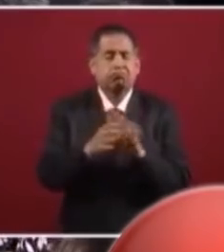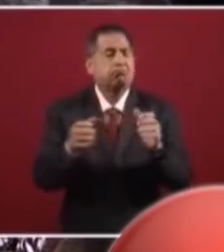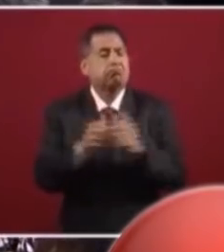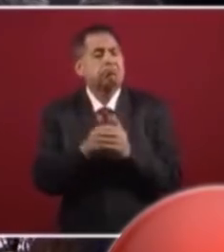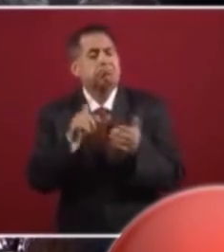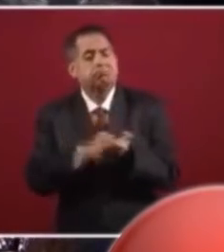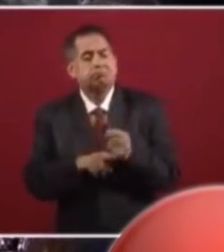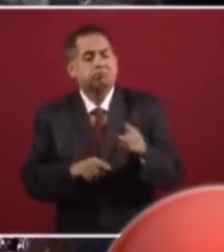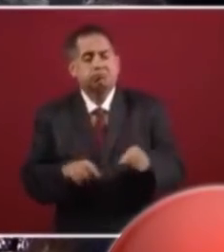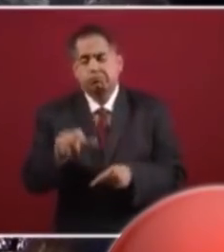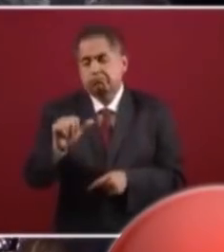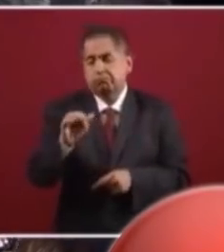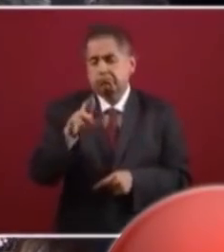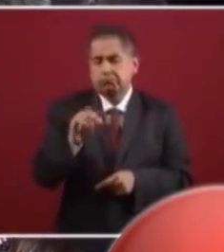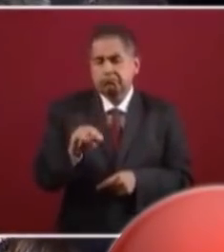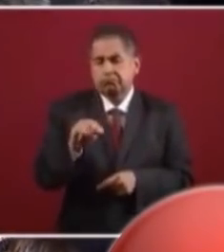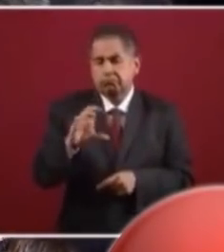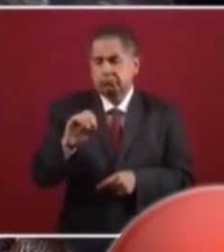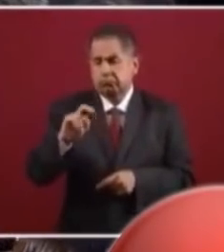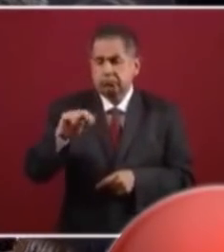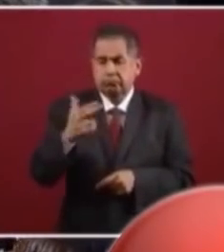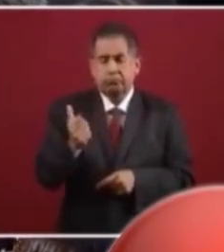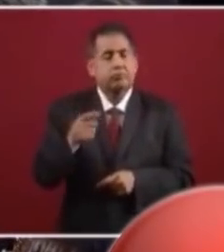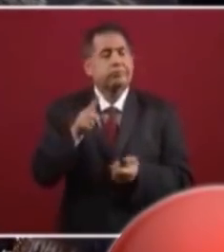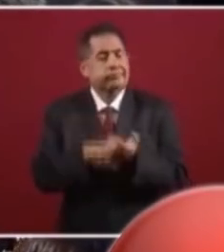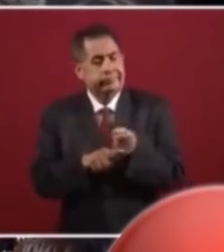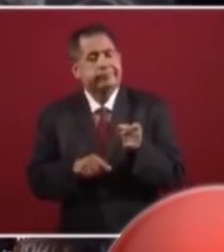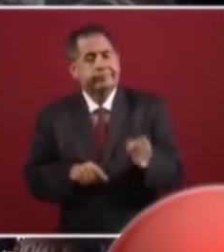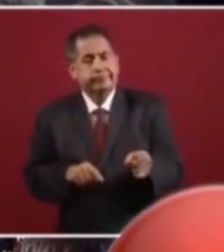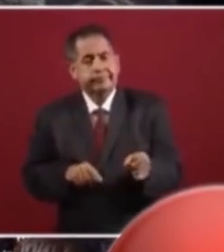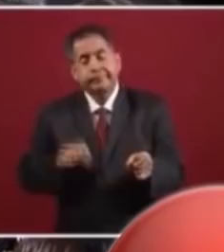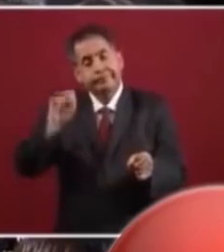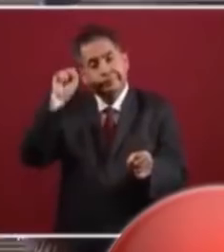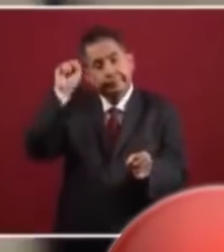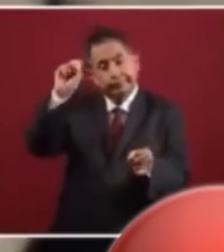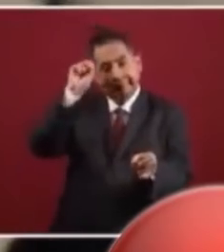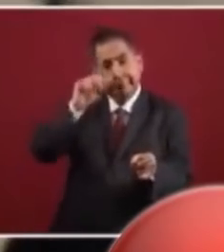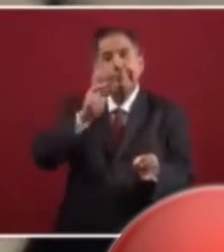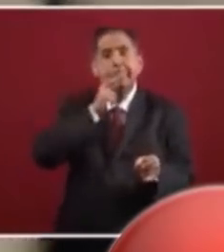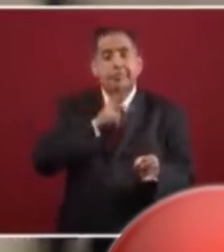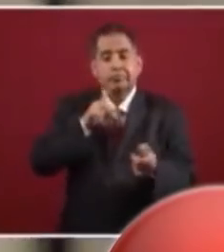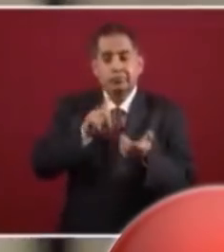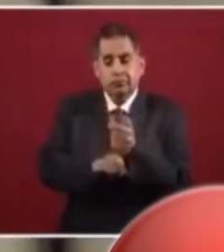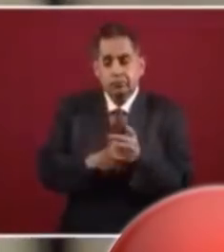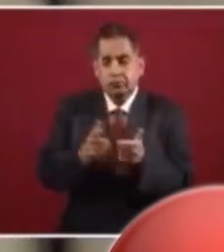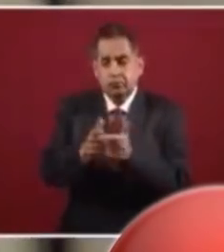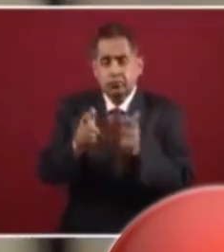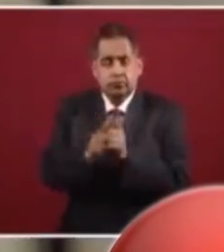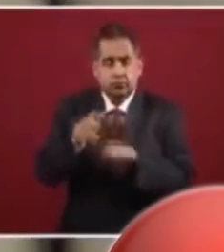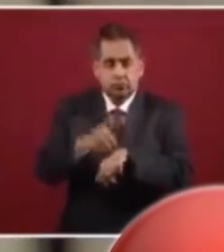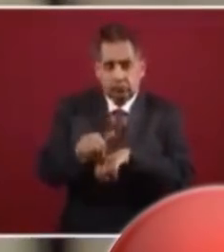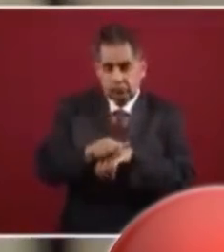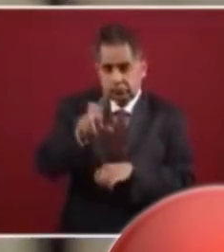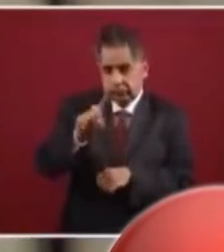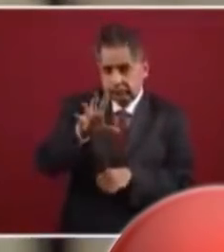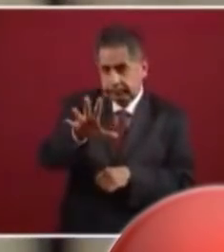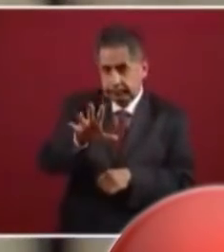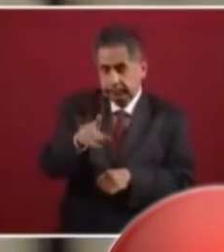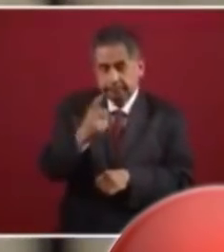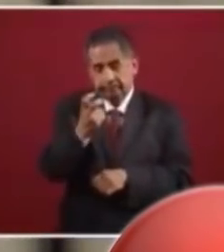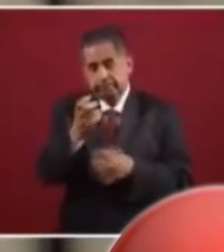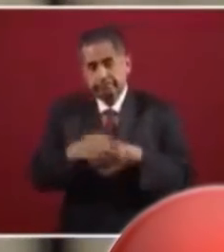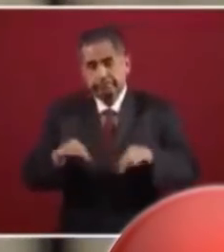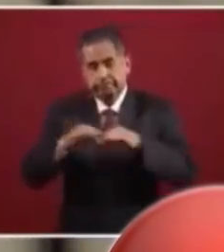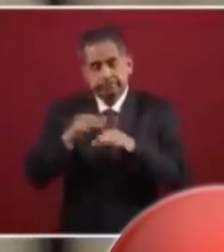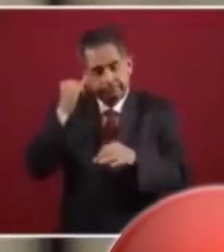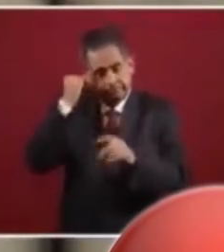alfredo mier y concha de el sindicato pero todo el petrolero de la sección 35 esto es importante y